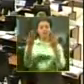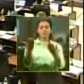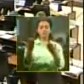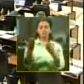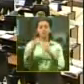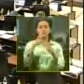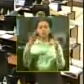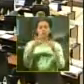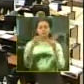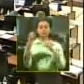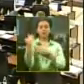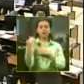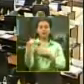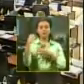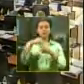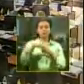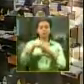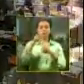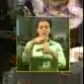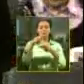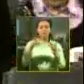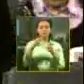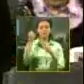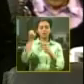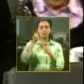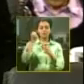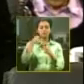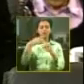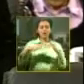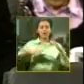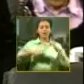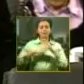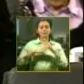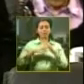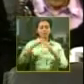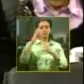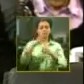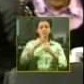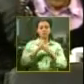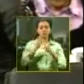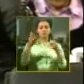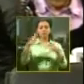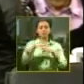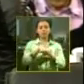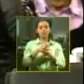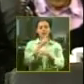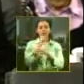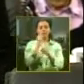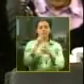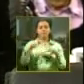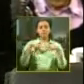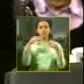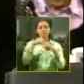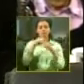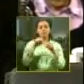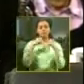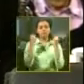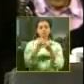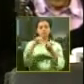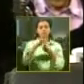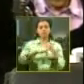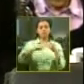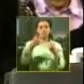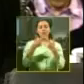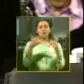el texto que dice garantizar a sus habitantes el derecho a la paz, la seguridad integral y a vivir en una sociedad democrática y libre